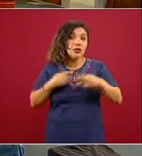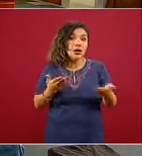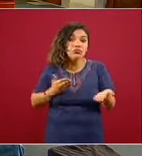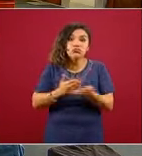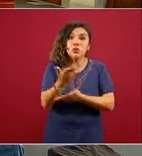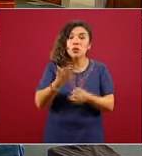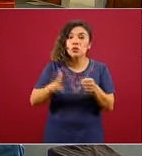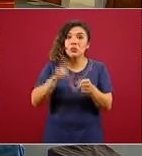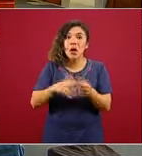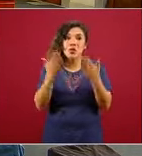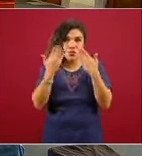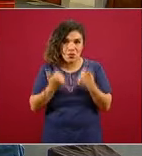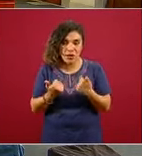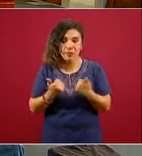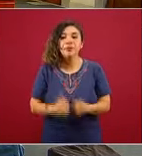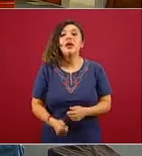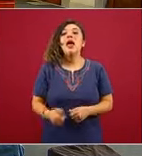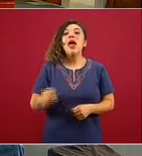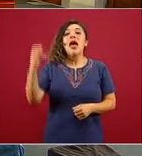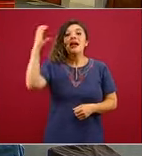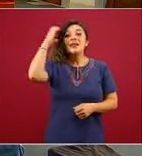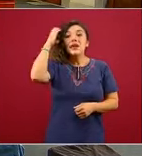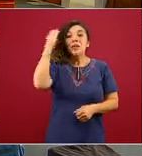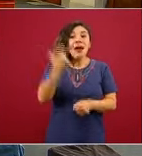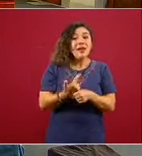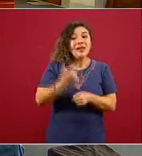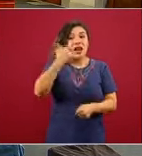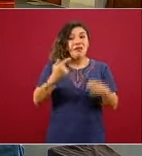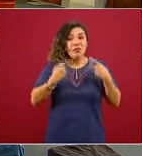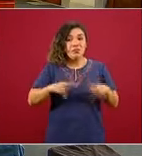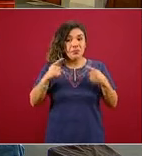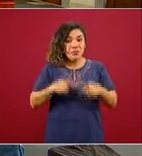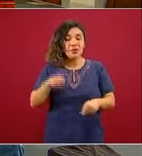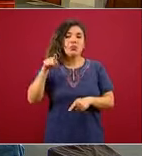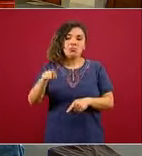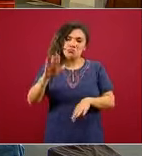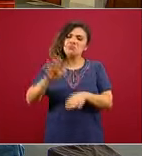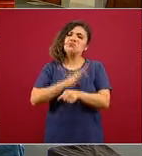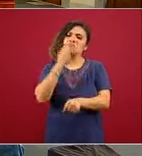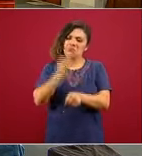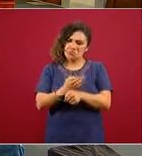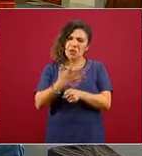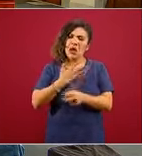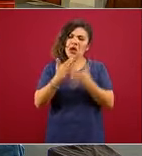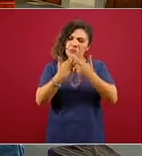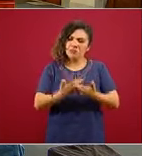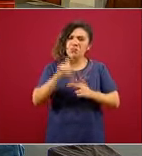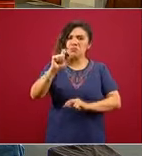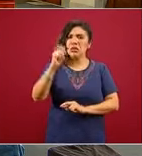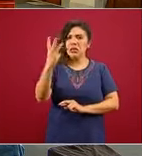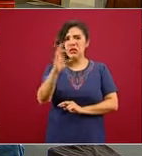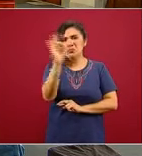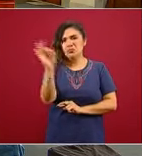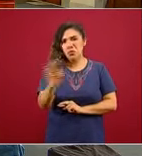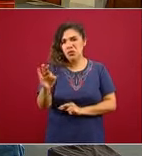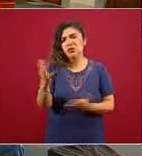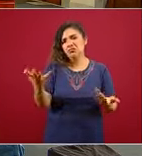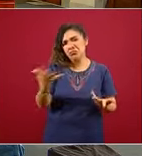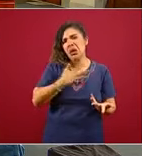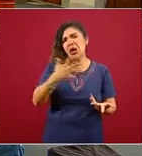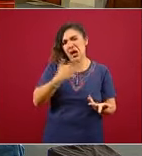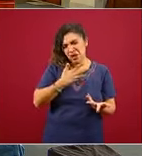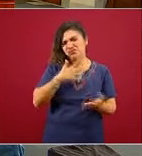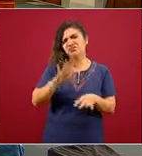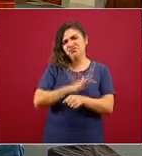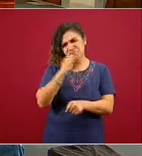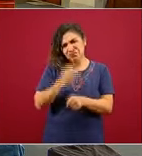importante de ocupación. En el tema de las camas con ventilador, aquí está un poco más holgado, 23%, lo cual quiere decir que hay una buena